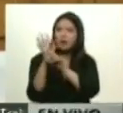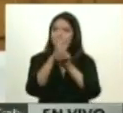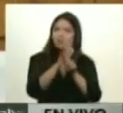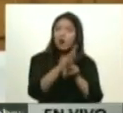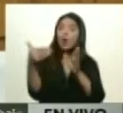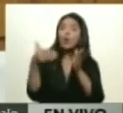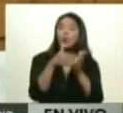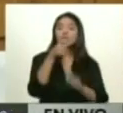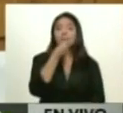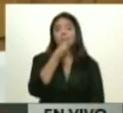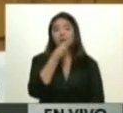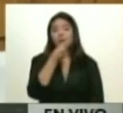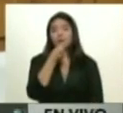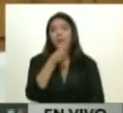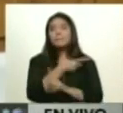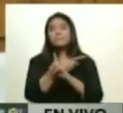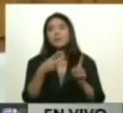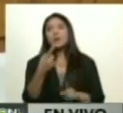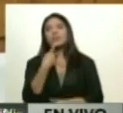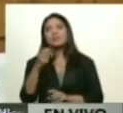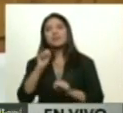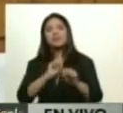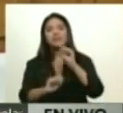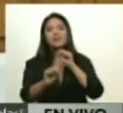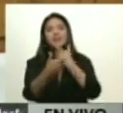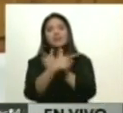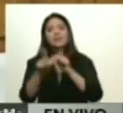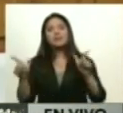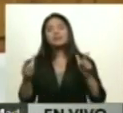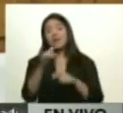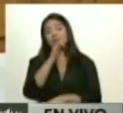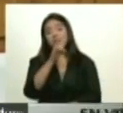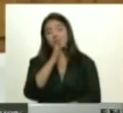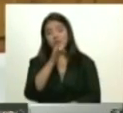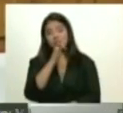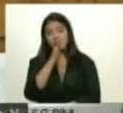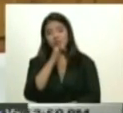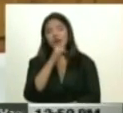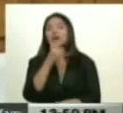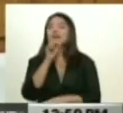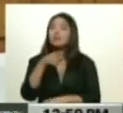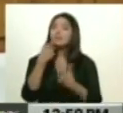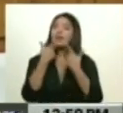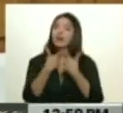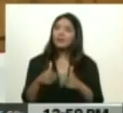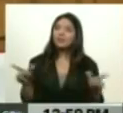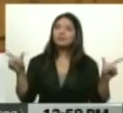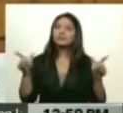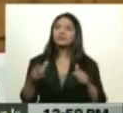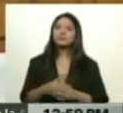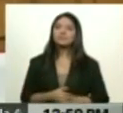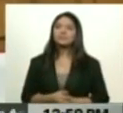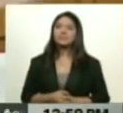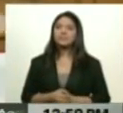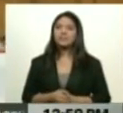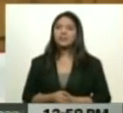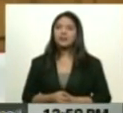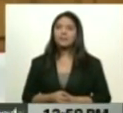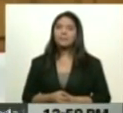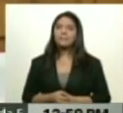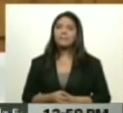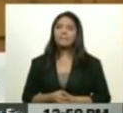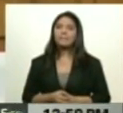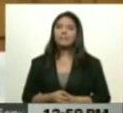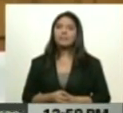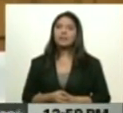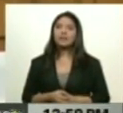contra periodistas, dicen defender la libertad de información y la libertad de expresión.